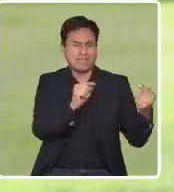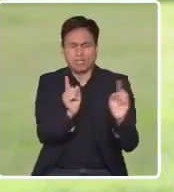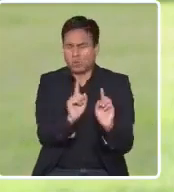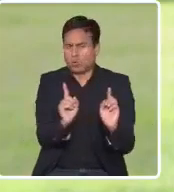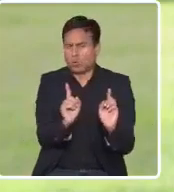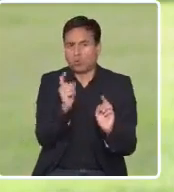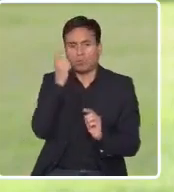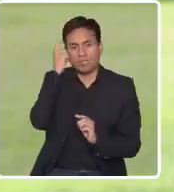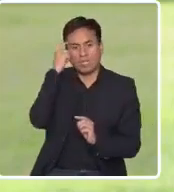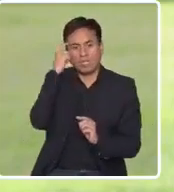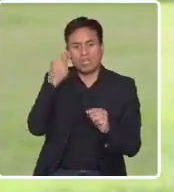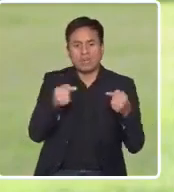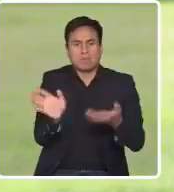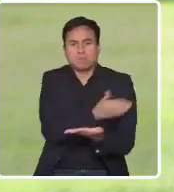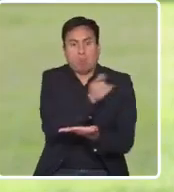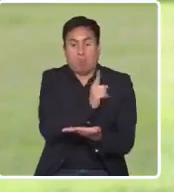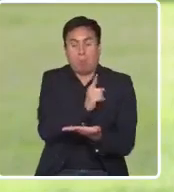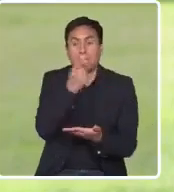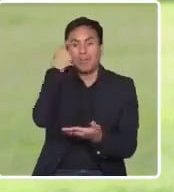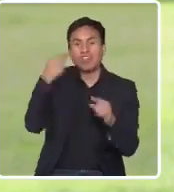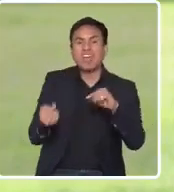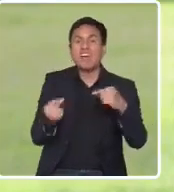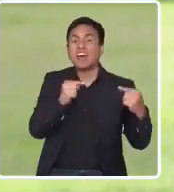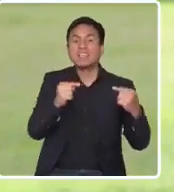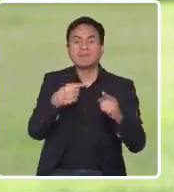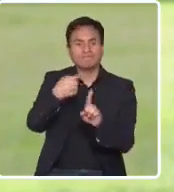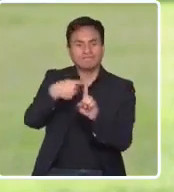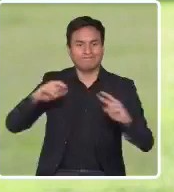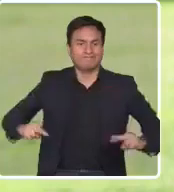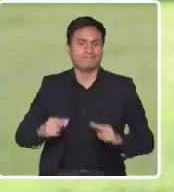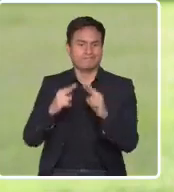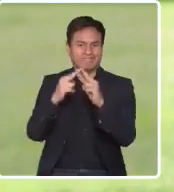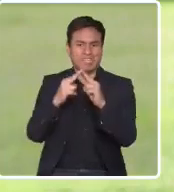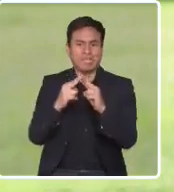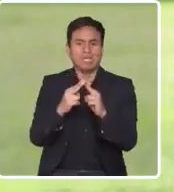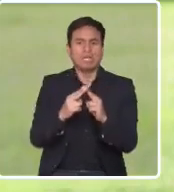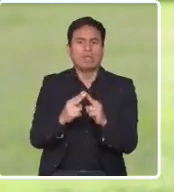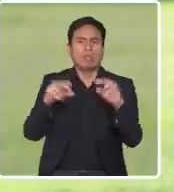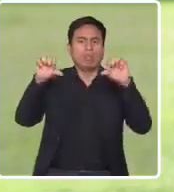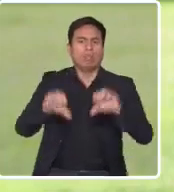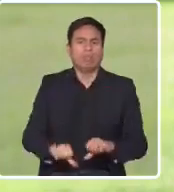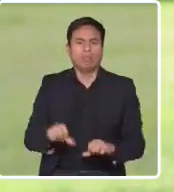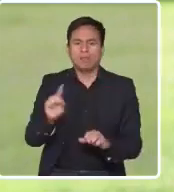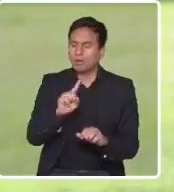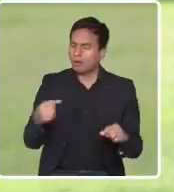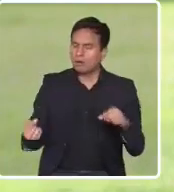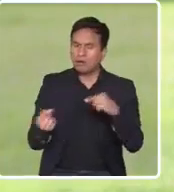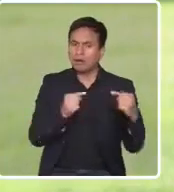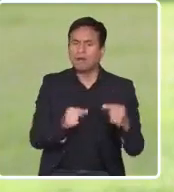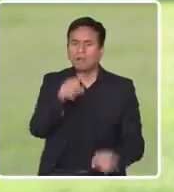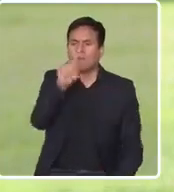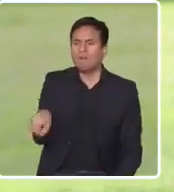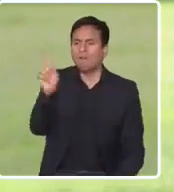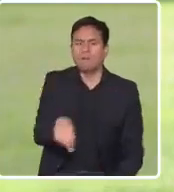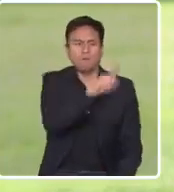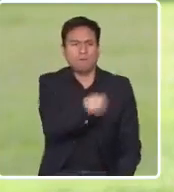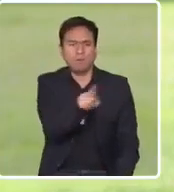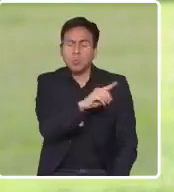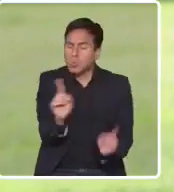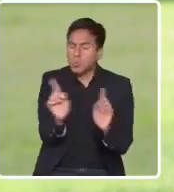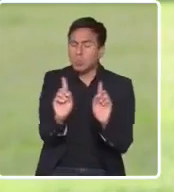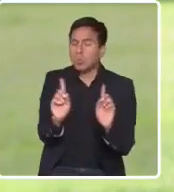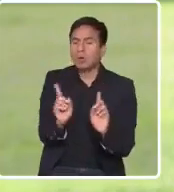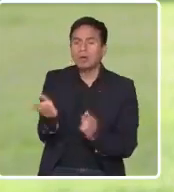espera abolir los debates, pero que los debates sean constructivos, no sean de suma cero, no sean de invalidar a la otra parte, sino